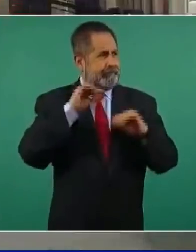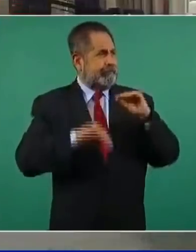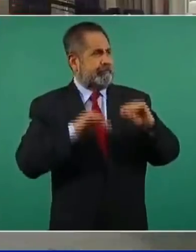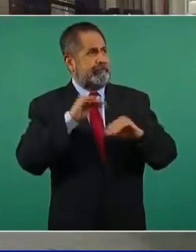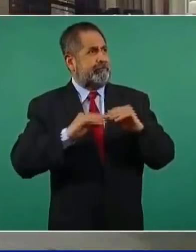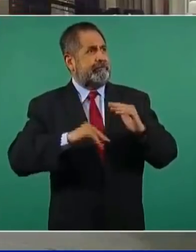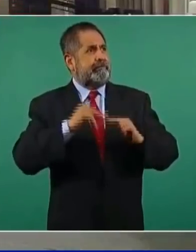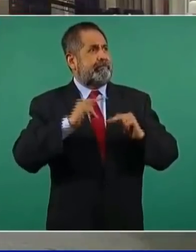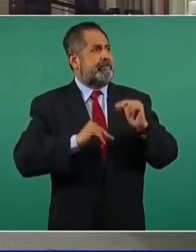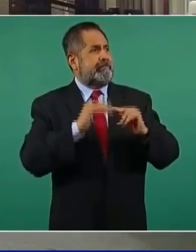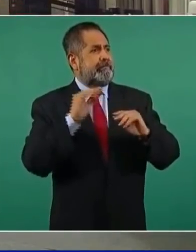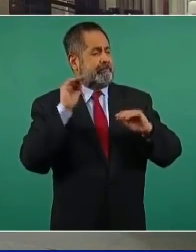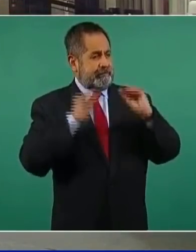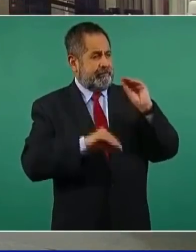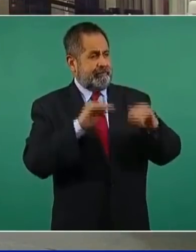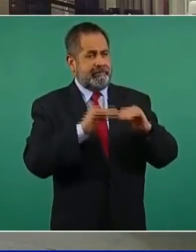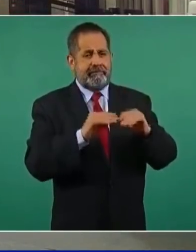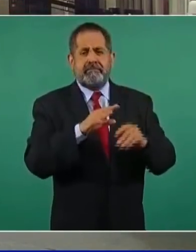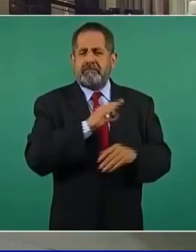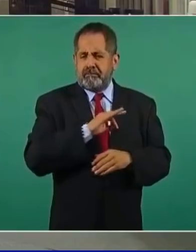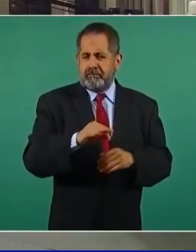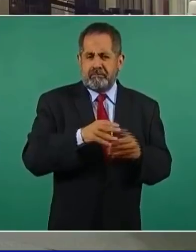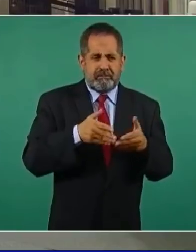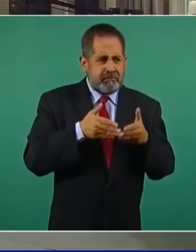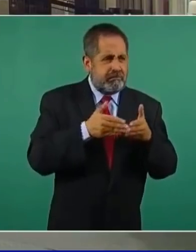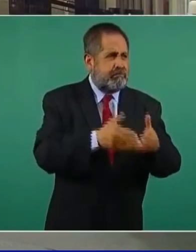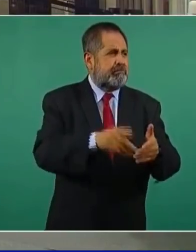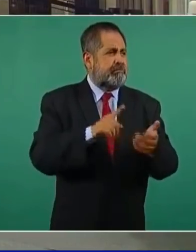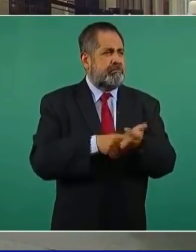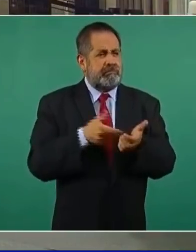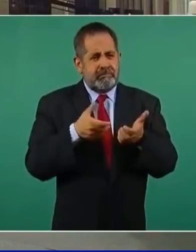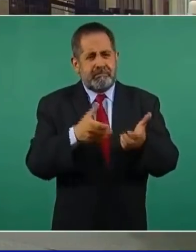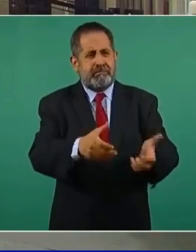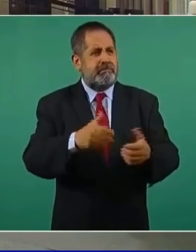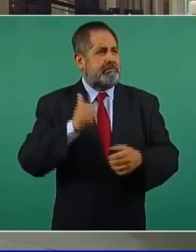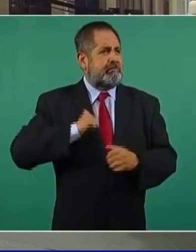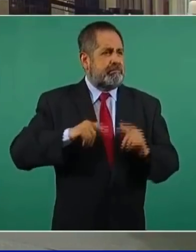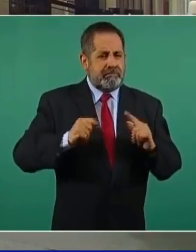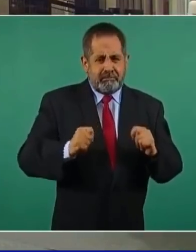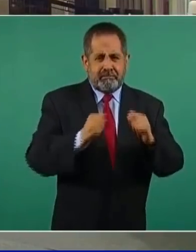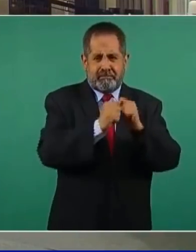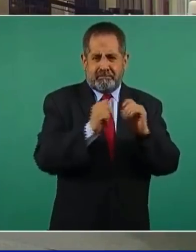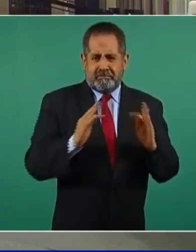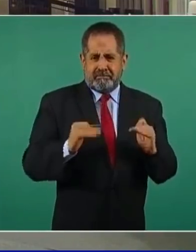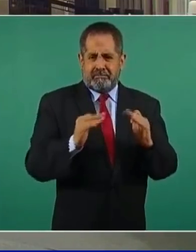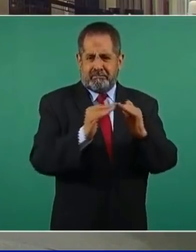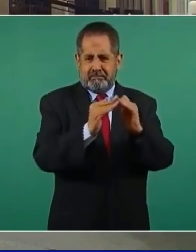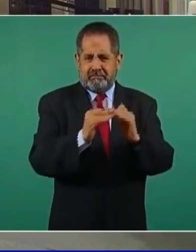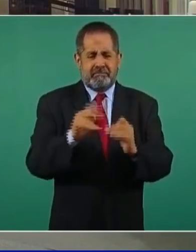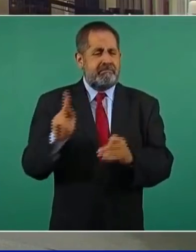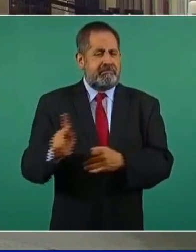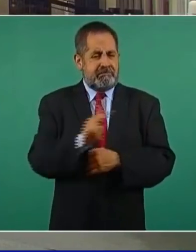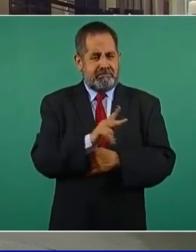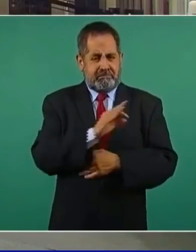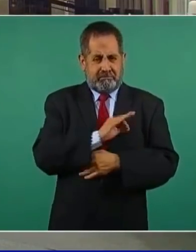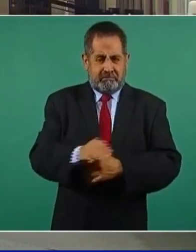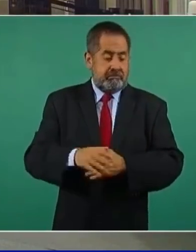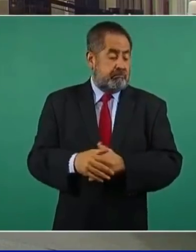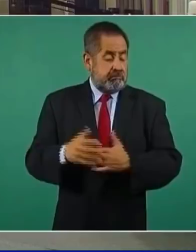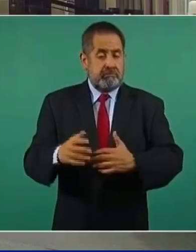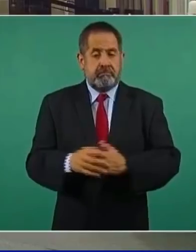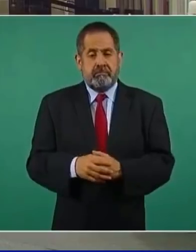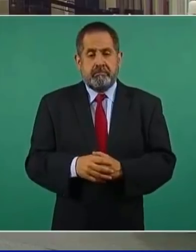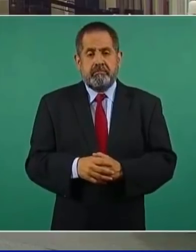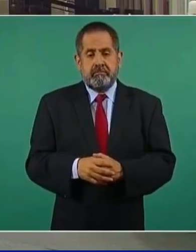tiene. Se pueden poner las canoas, sus calles, sus templos. Y si una profecía en